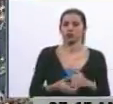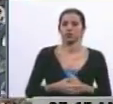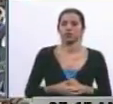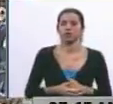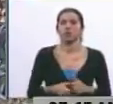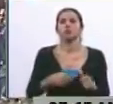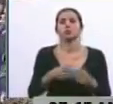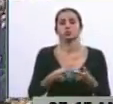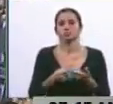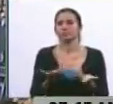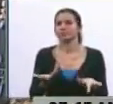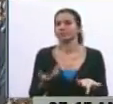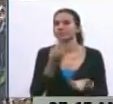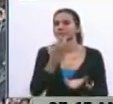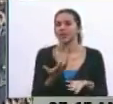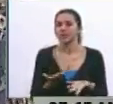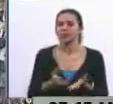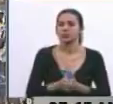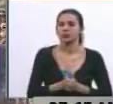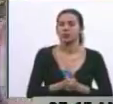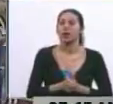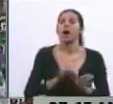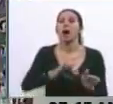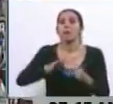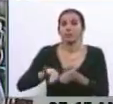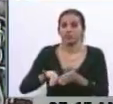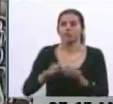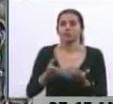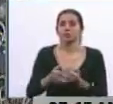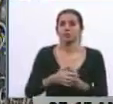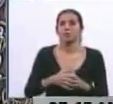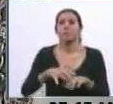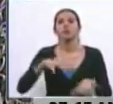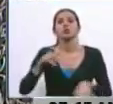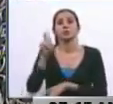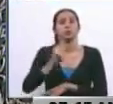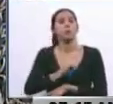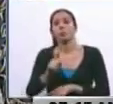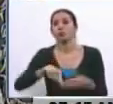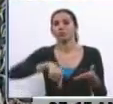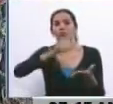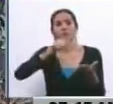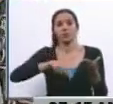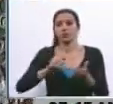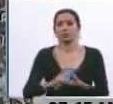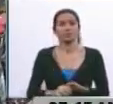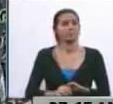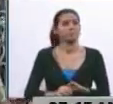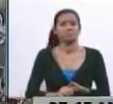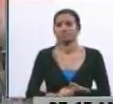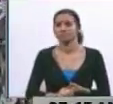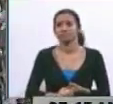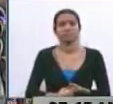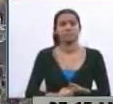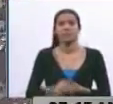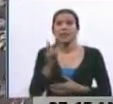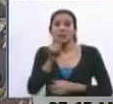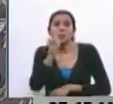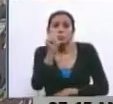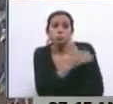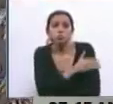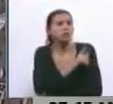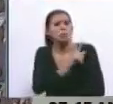y además de ellos, la mayoría de los diputados no firmaron. No firmaron en el referéndum que ellos mismos